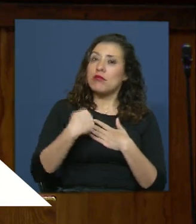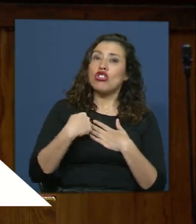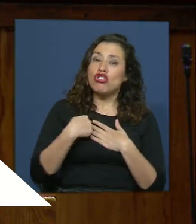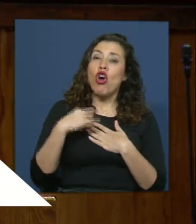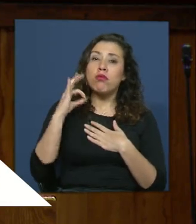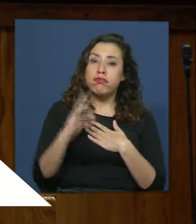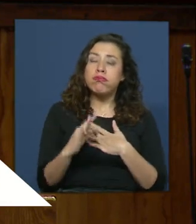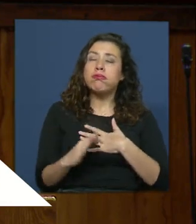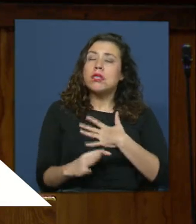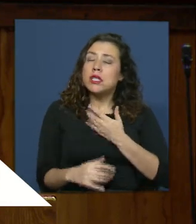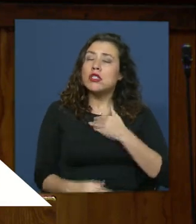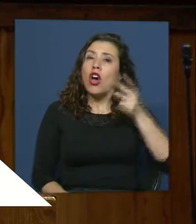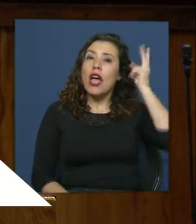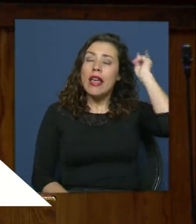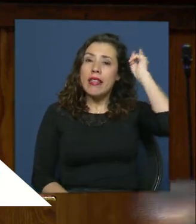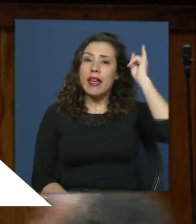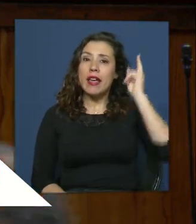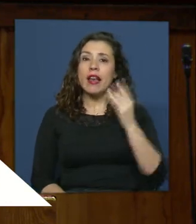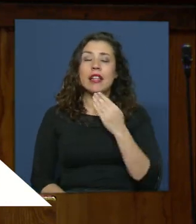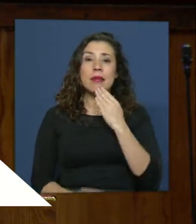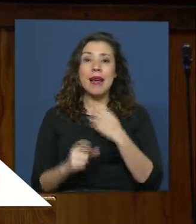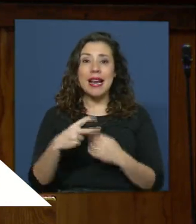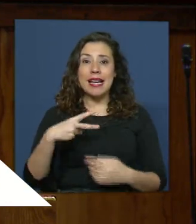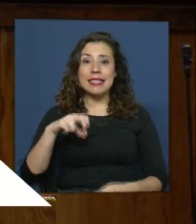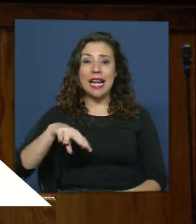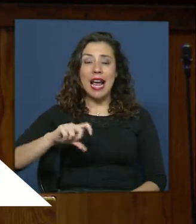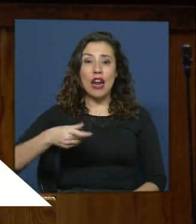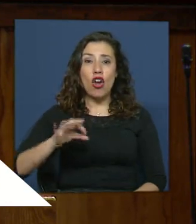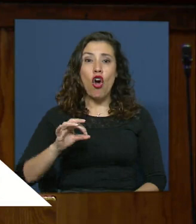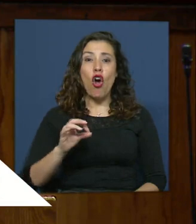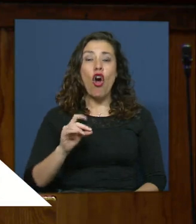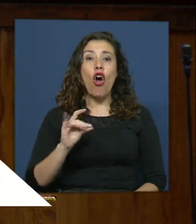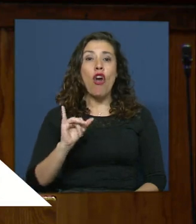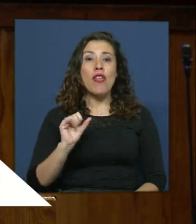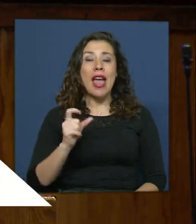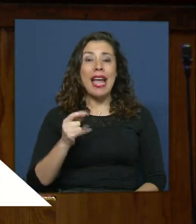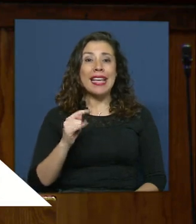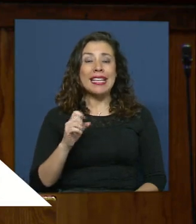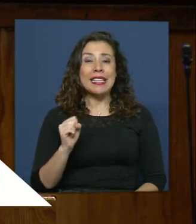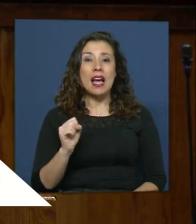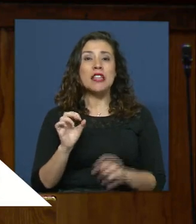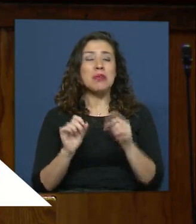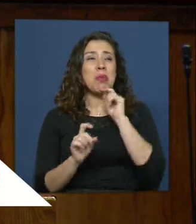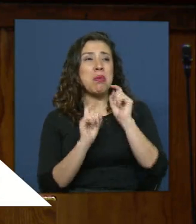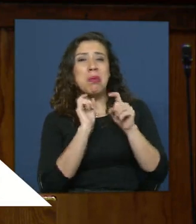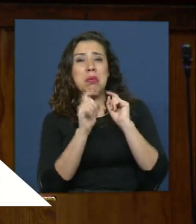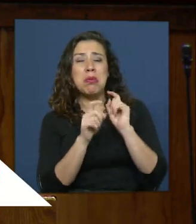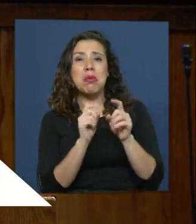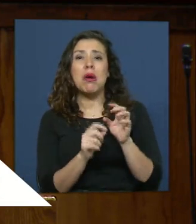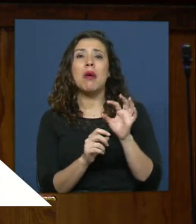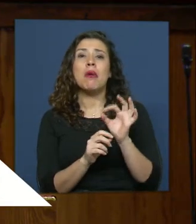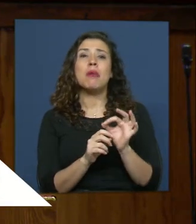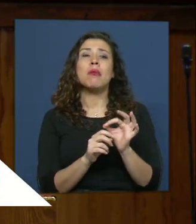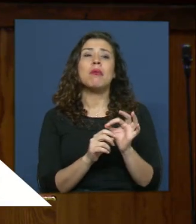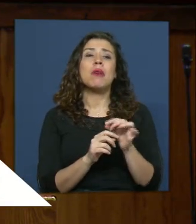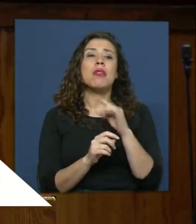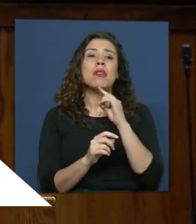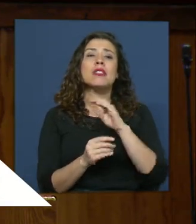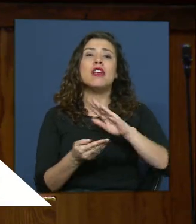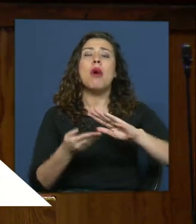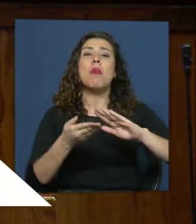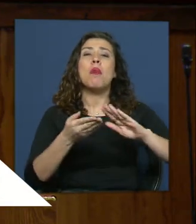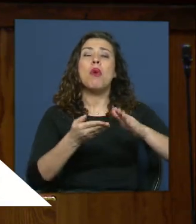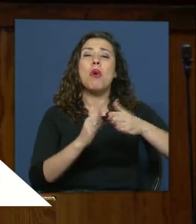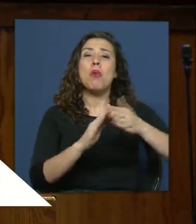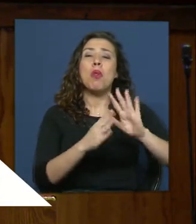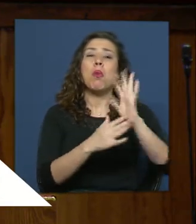indígenas. De igual forma que a los changos la etnia diaguita, sabemos que fue ninguneada por la academia como un pueblo extinto,